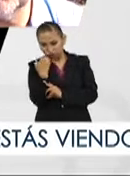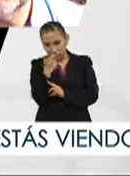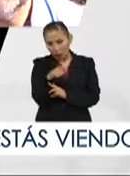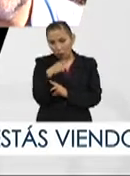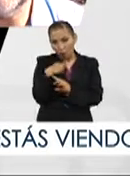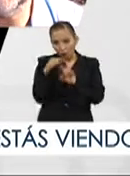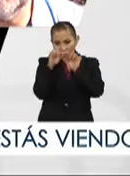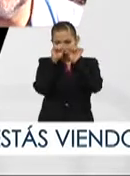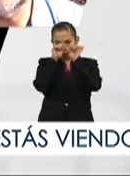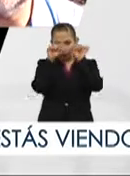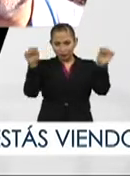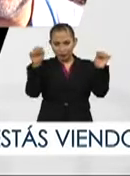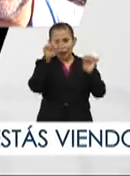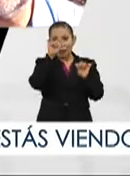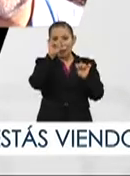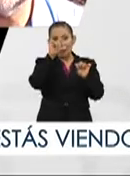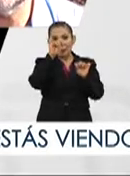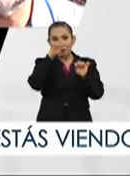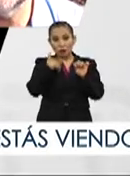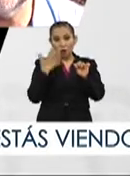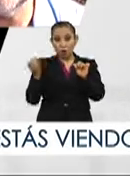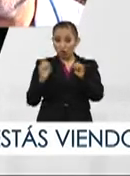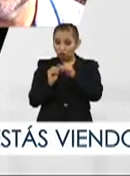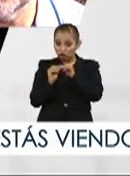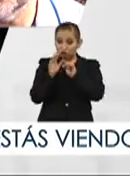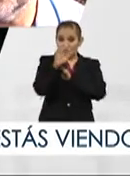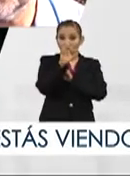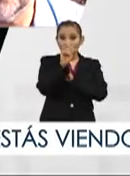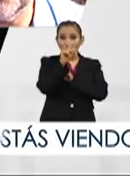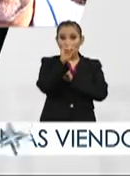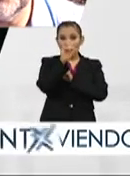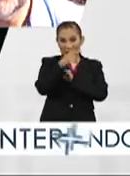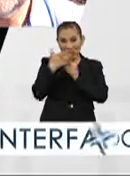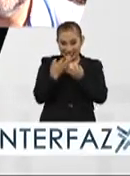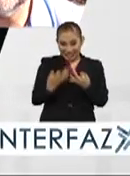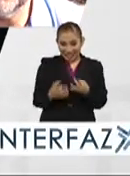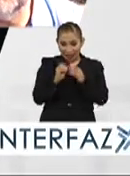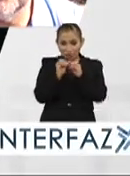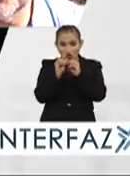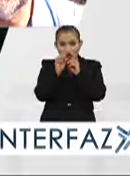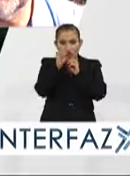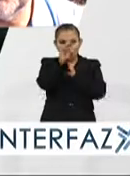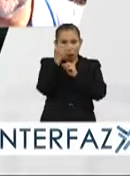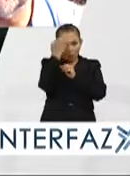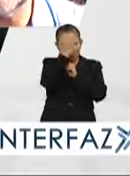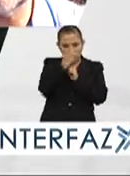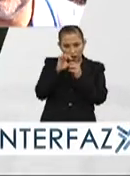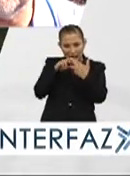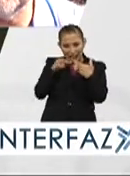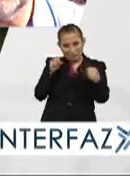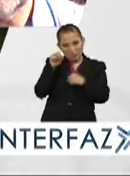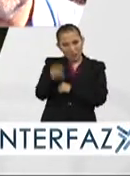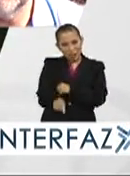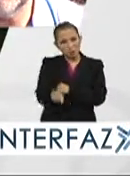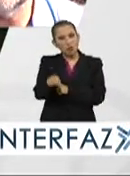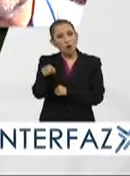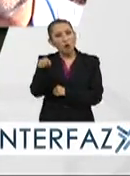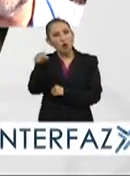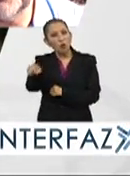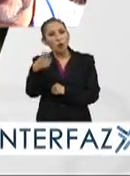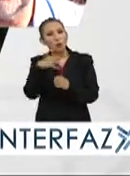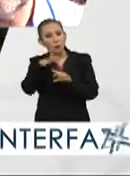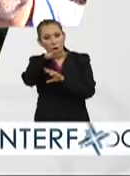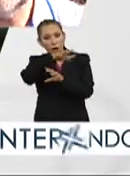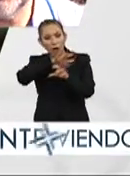el diámetro de la sombra de nuestro planeta, en fin, con distintas técnicas, y eso está muy relacionado con el estado de